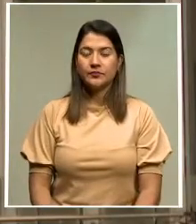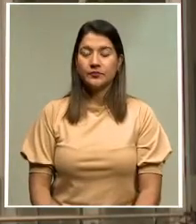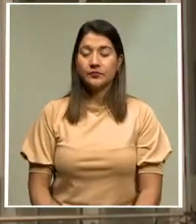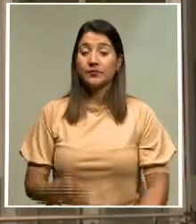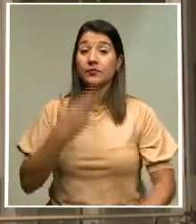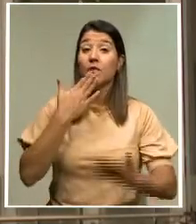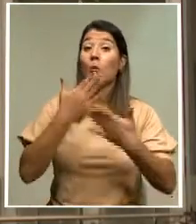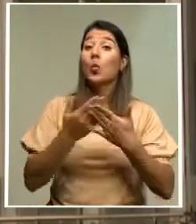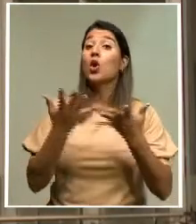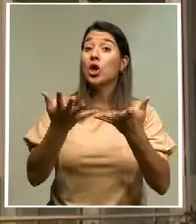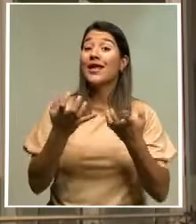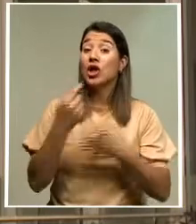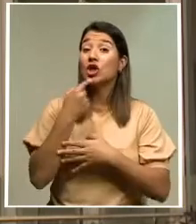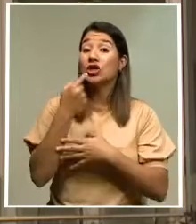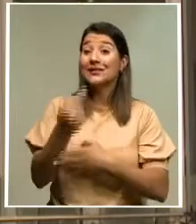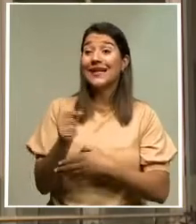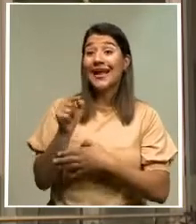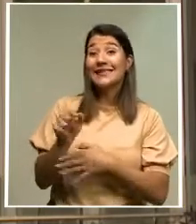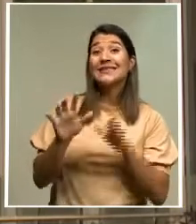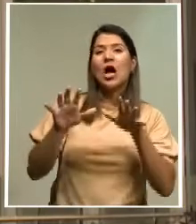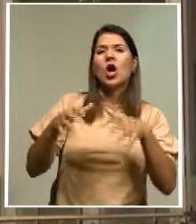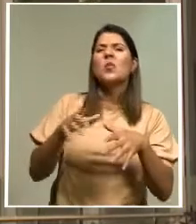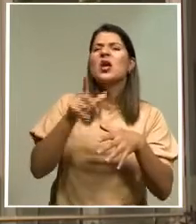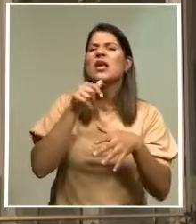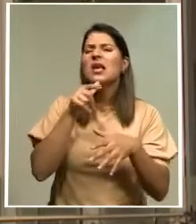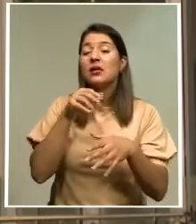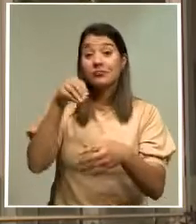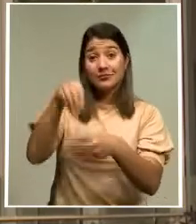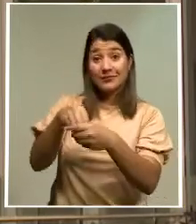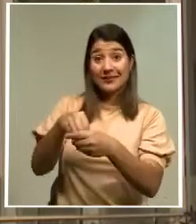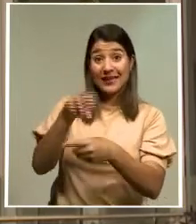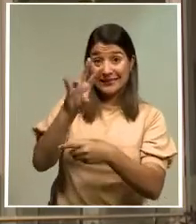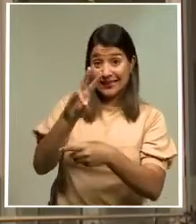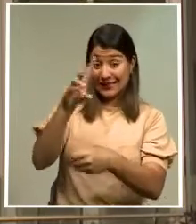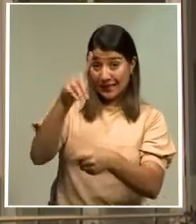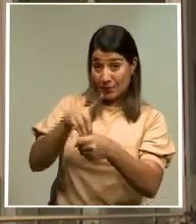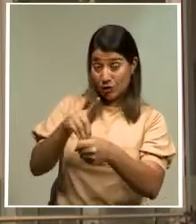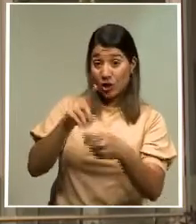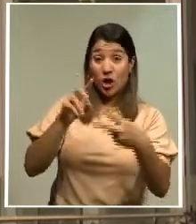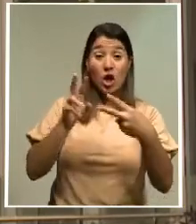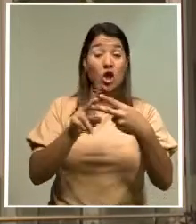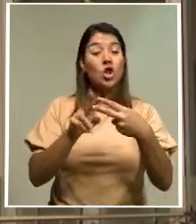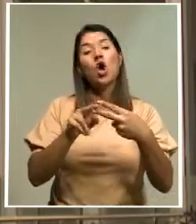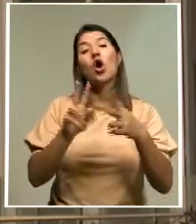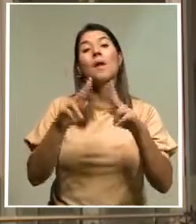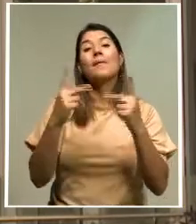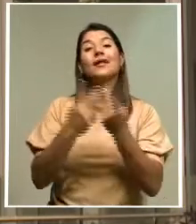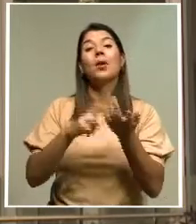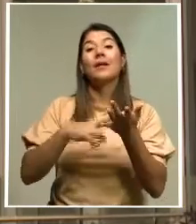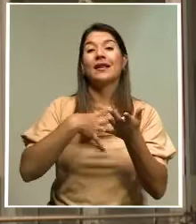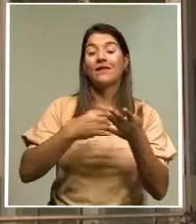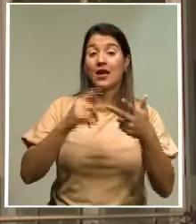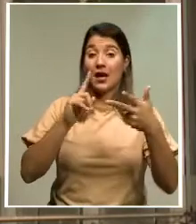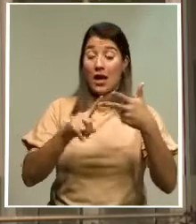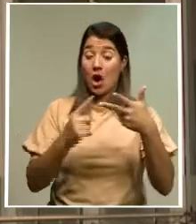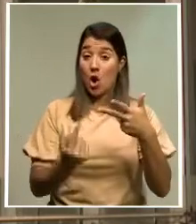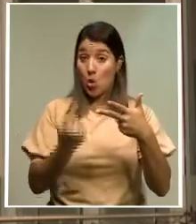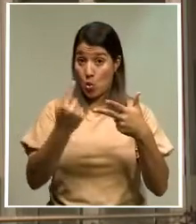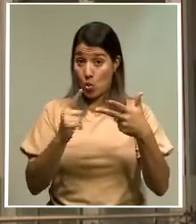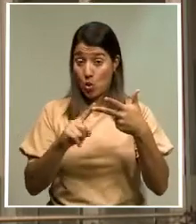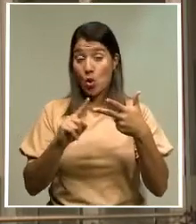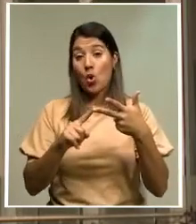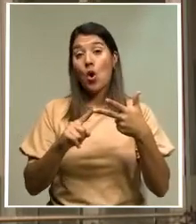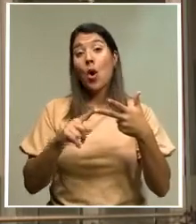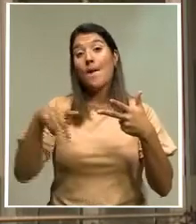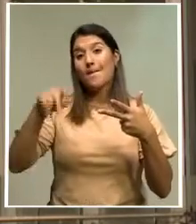Bueno, decirles que esta comisión la estarán integrando 7 miembros, 2 diputados del Partido de Liberación Nacional, un diputado del Partido